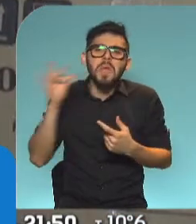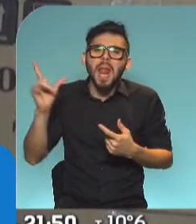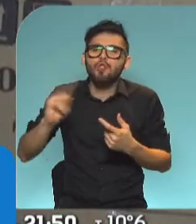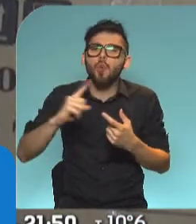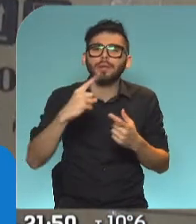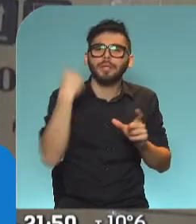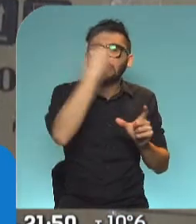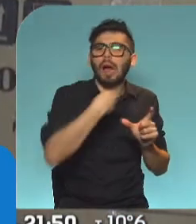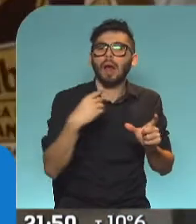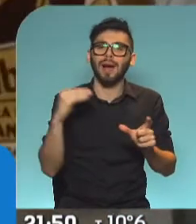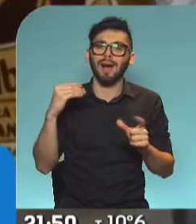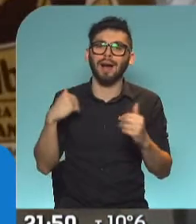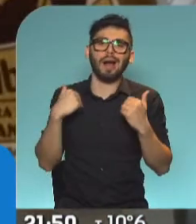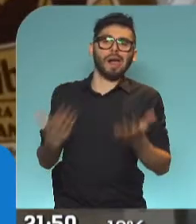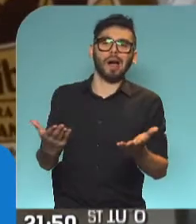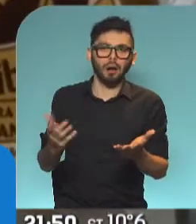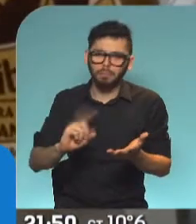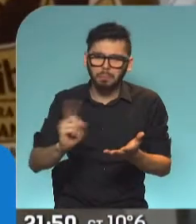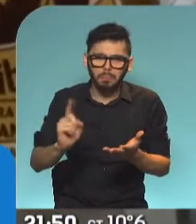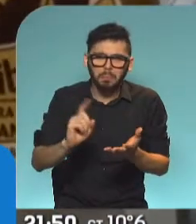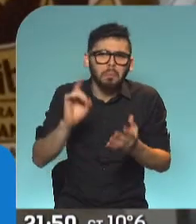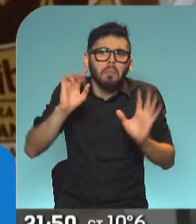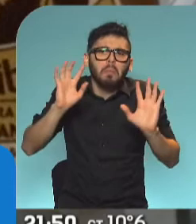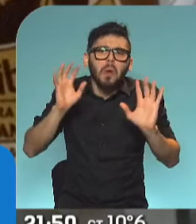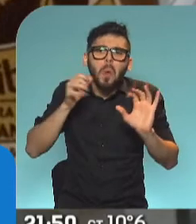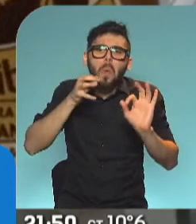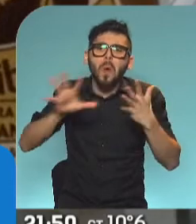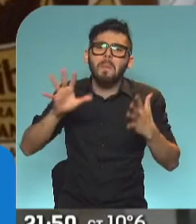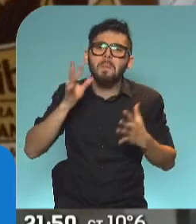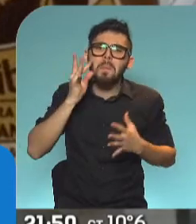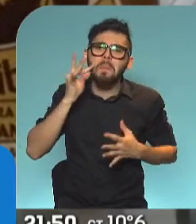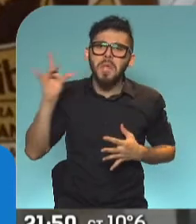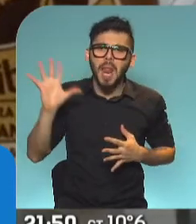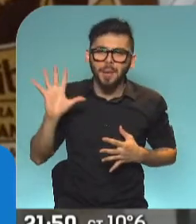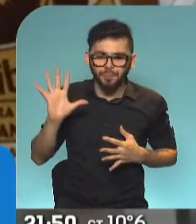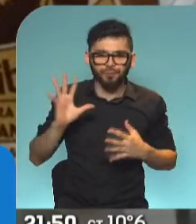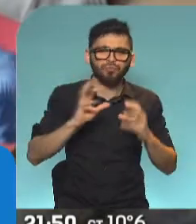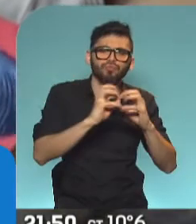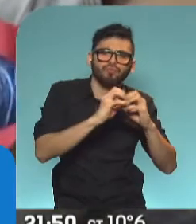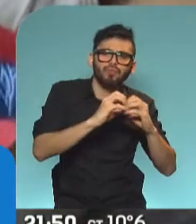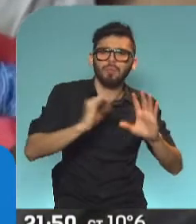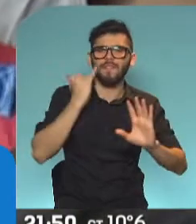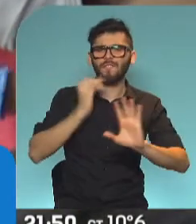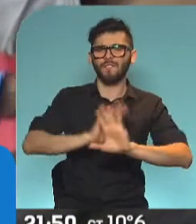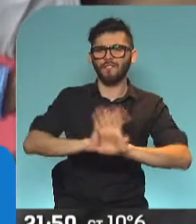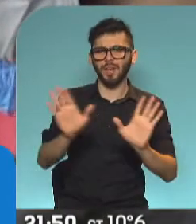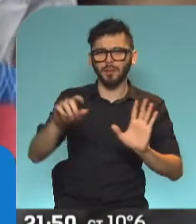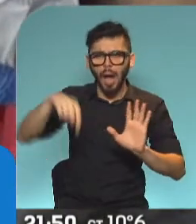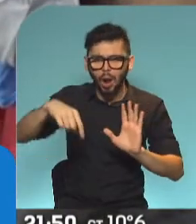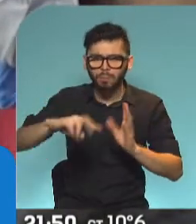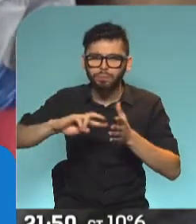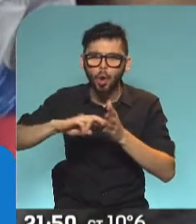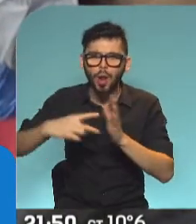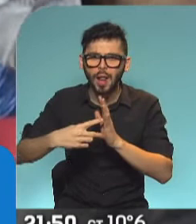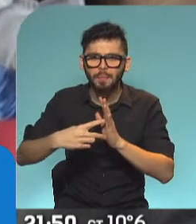de nadie, sino vender miel. Terminado el conflicto con el actor, ahora tiene otro problema. Una empresaria se